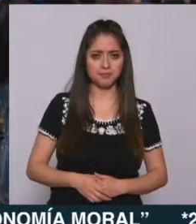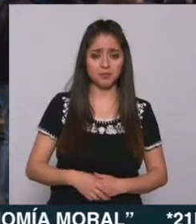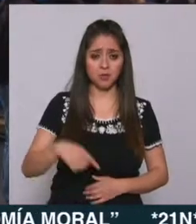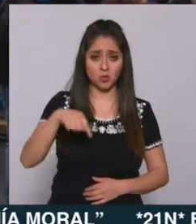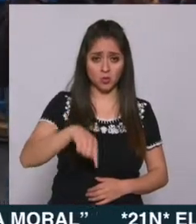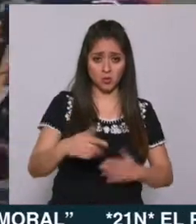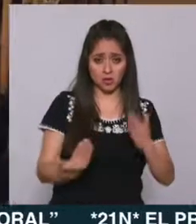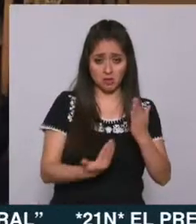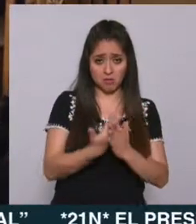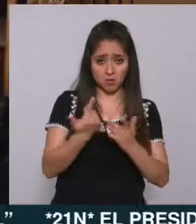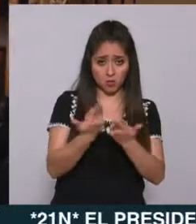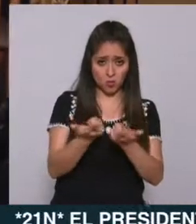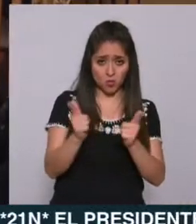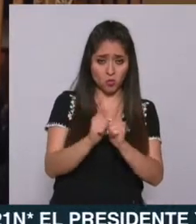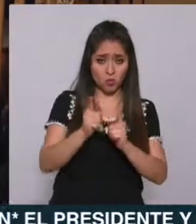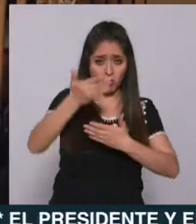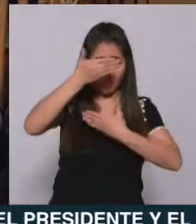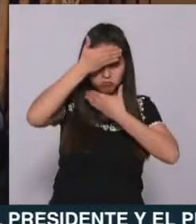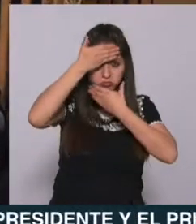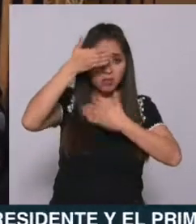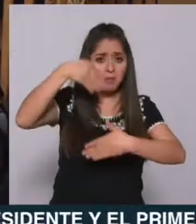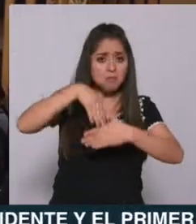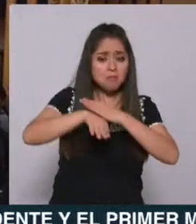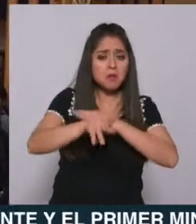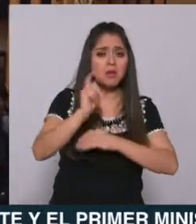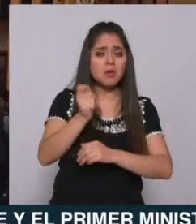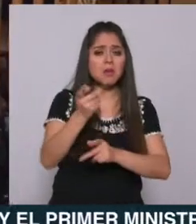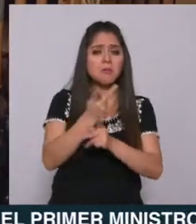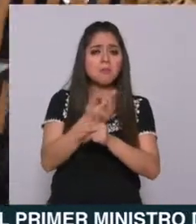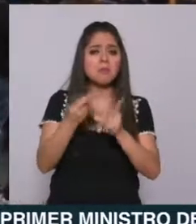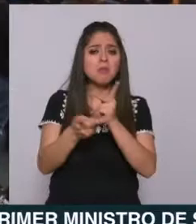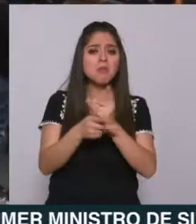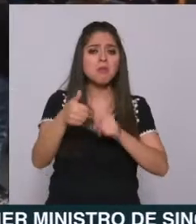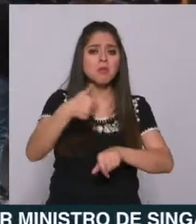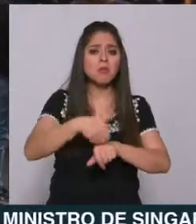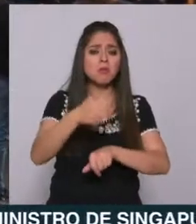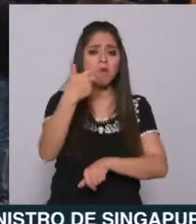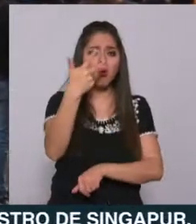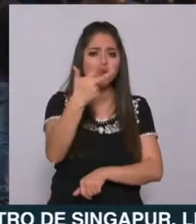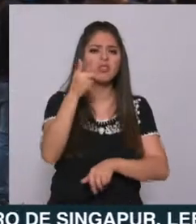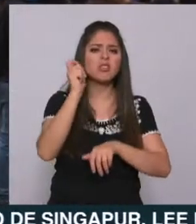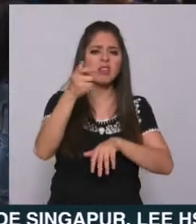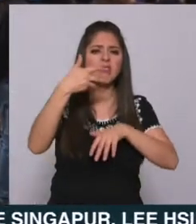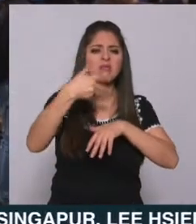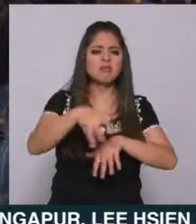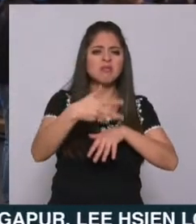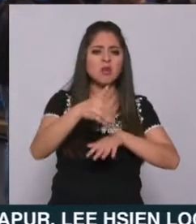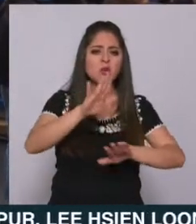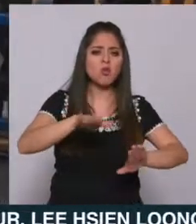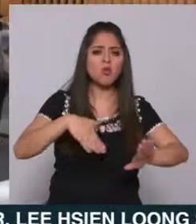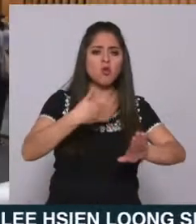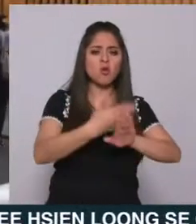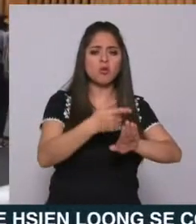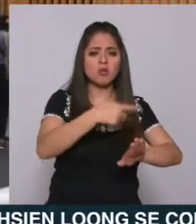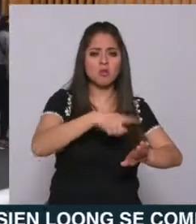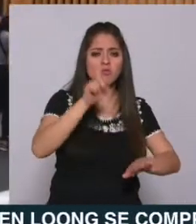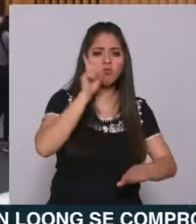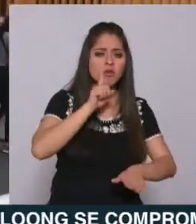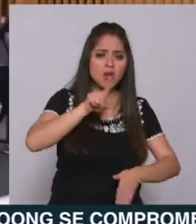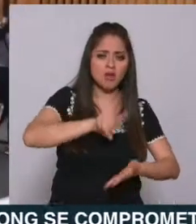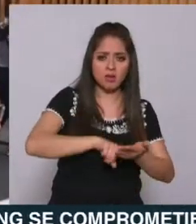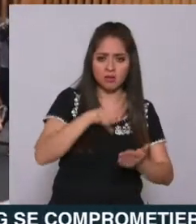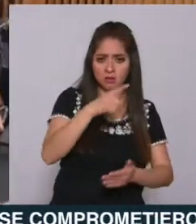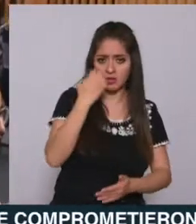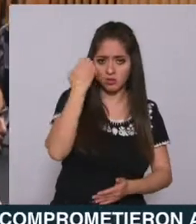Esta mañana, un grupo de encapuchados tomó las instalaciones de la preparatoria número 8 en protesta de la violencia de género dentro del plantel y